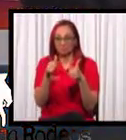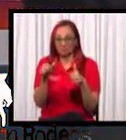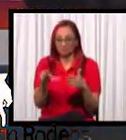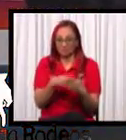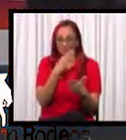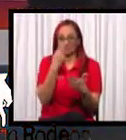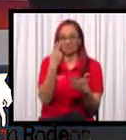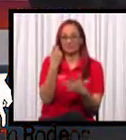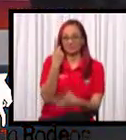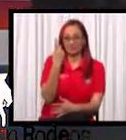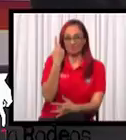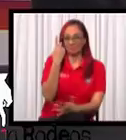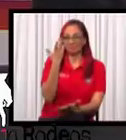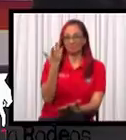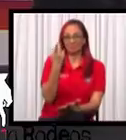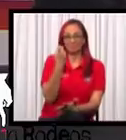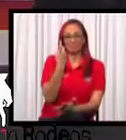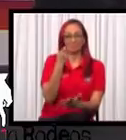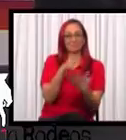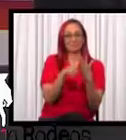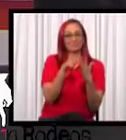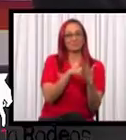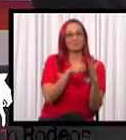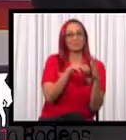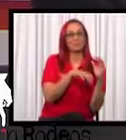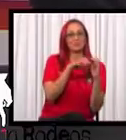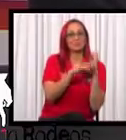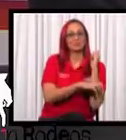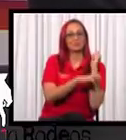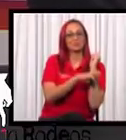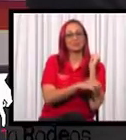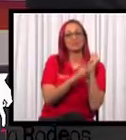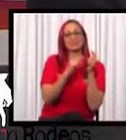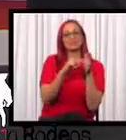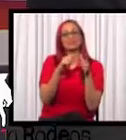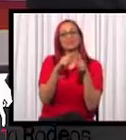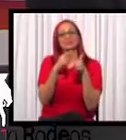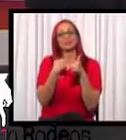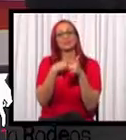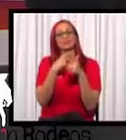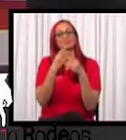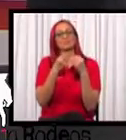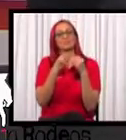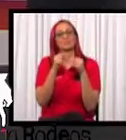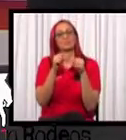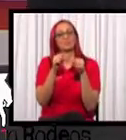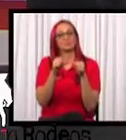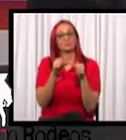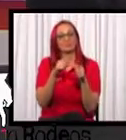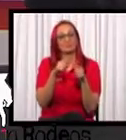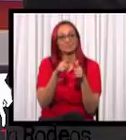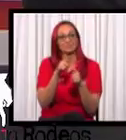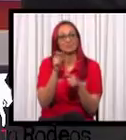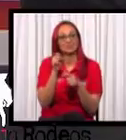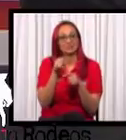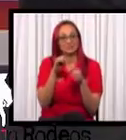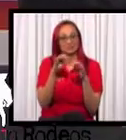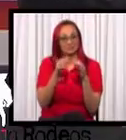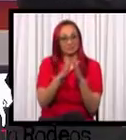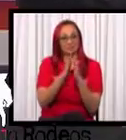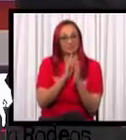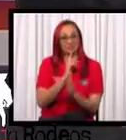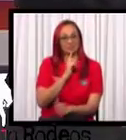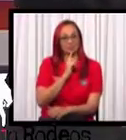por definir la firma del Ministerio de Comercio Exterior, que es lo que estamos urgiendo. Entonces, sí solicitamos realmente